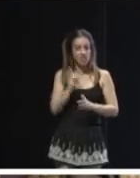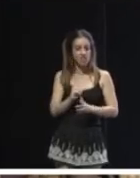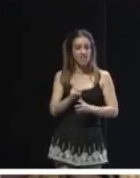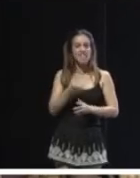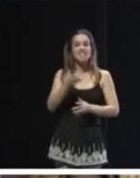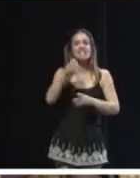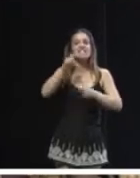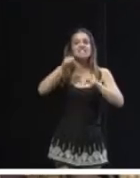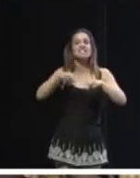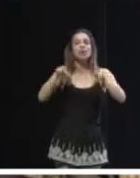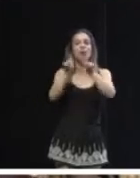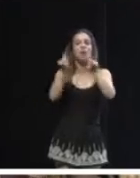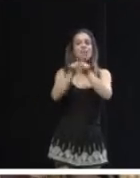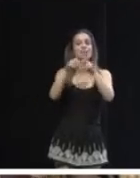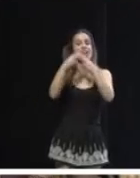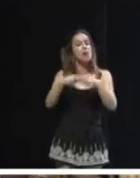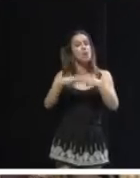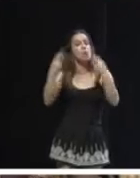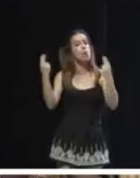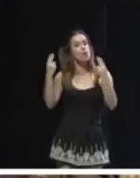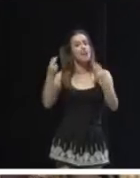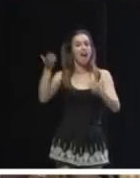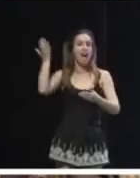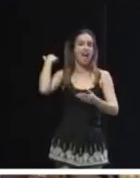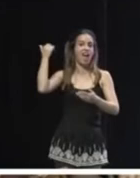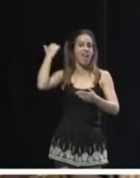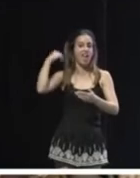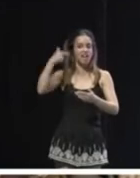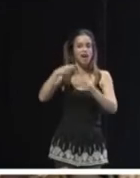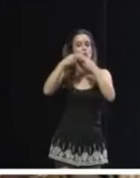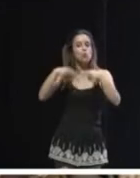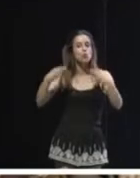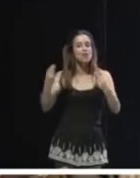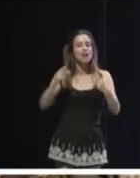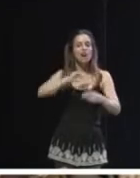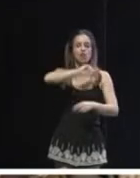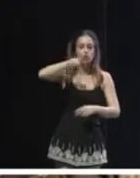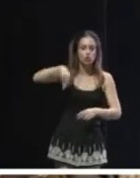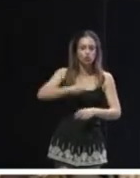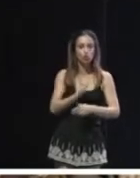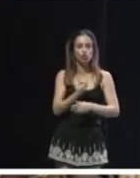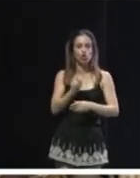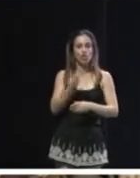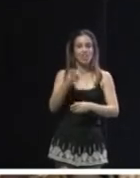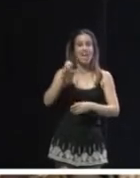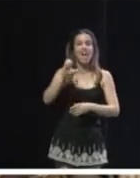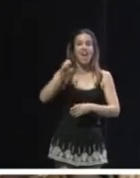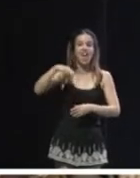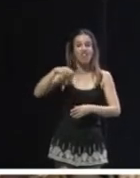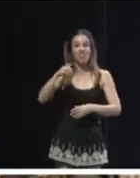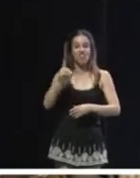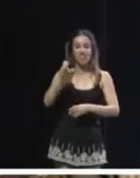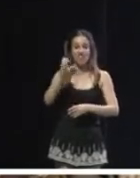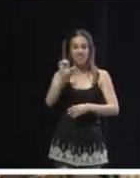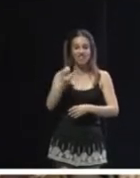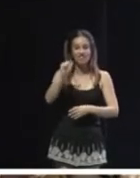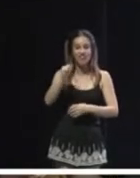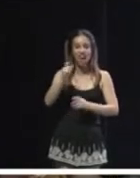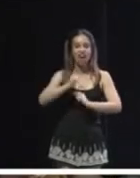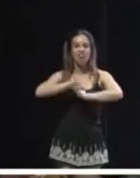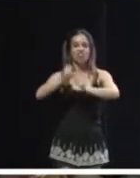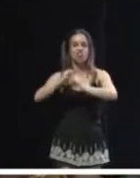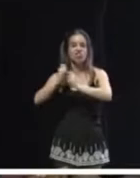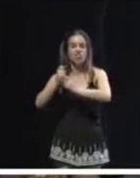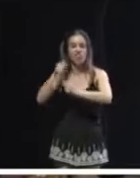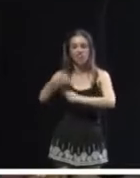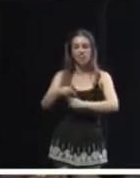empresa que era pública, que era de nosotros y de nosotras, como es Endesa, dé la cobertura que necesitan los